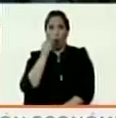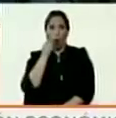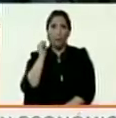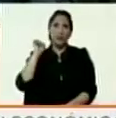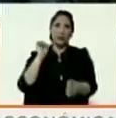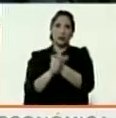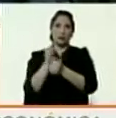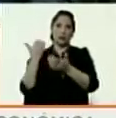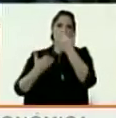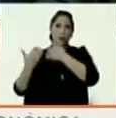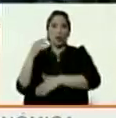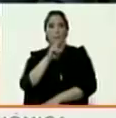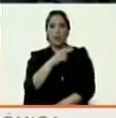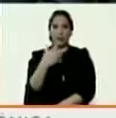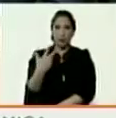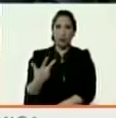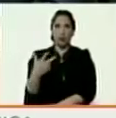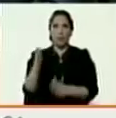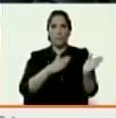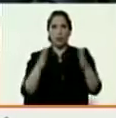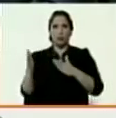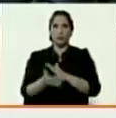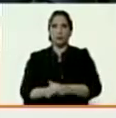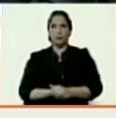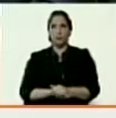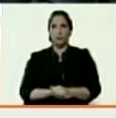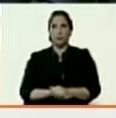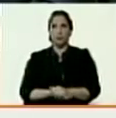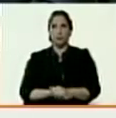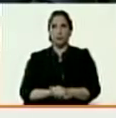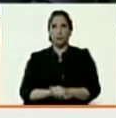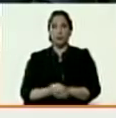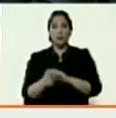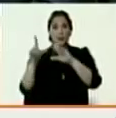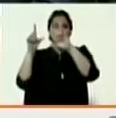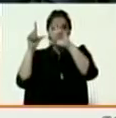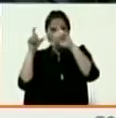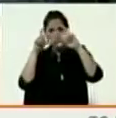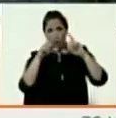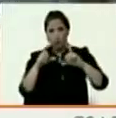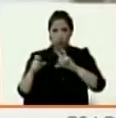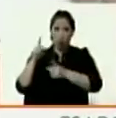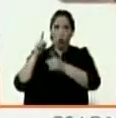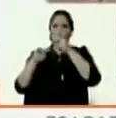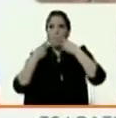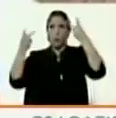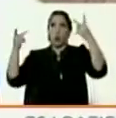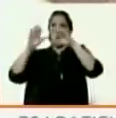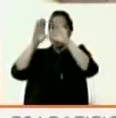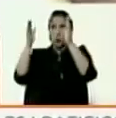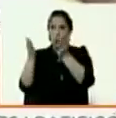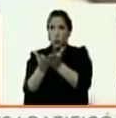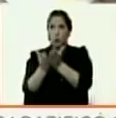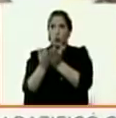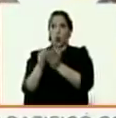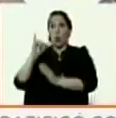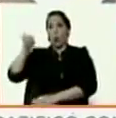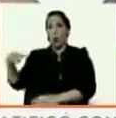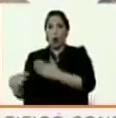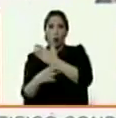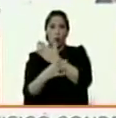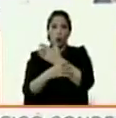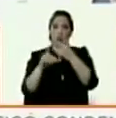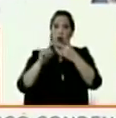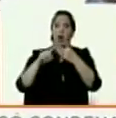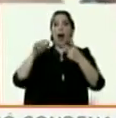día 23 de marzo. Hay una fotografía que ya ha dado la vuelta al mundo del señor Guaidó con Albeiro